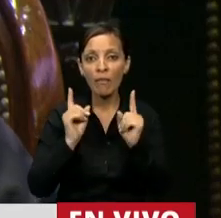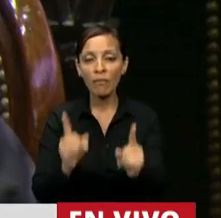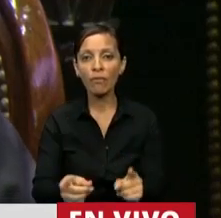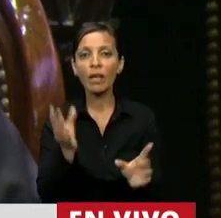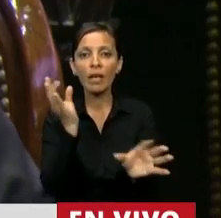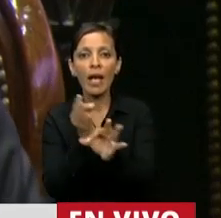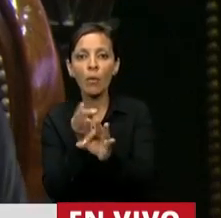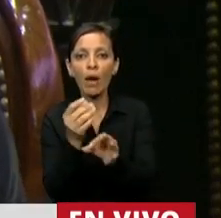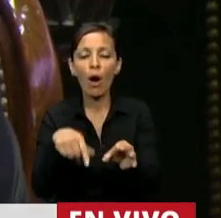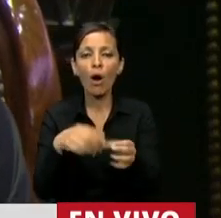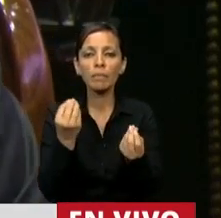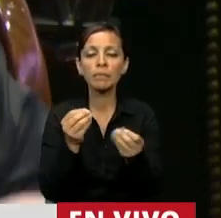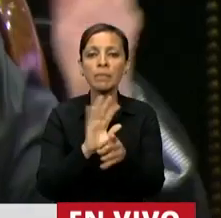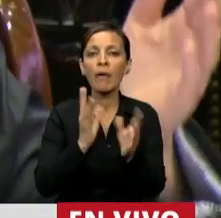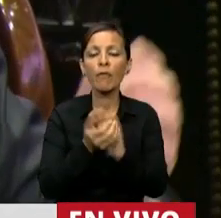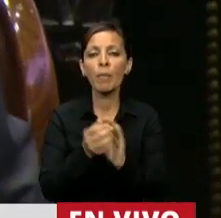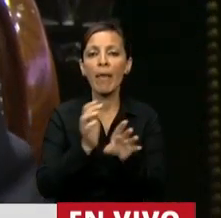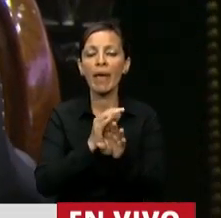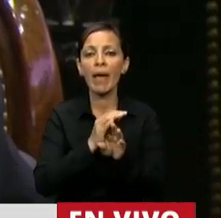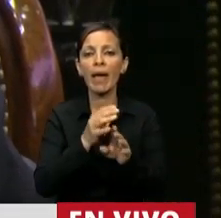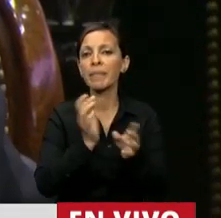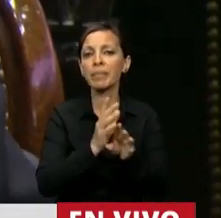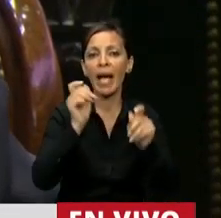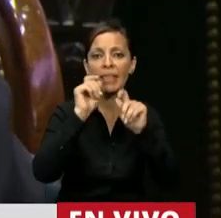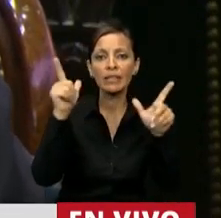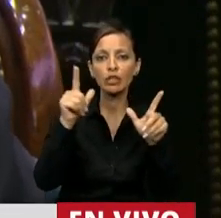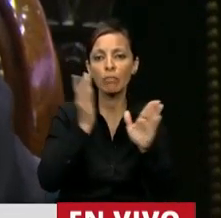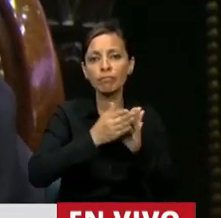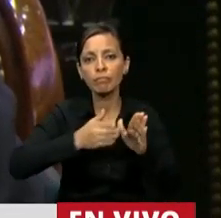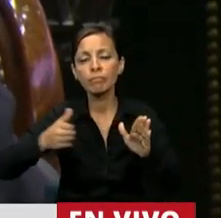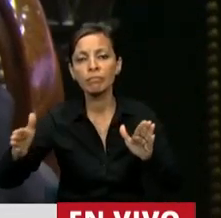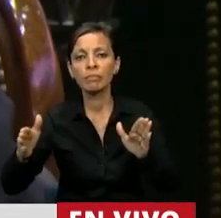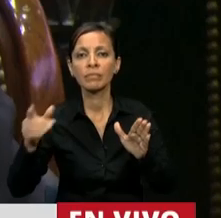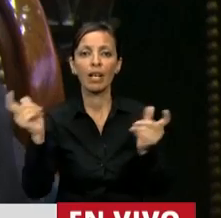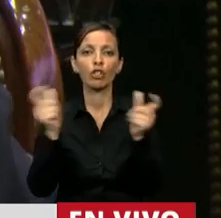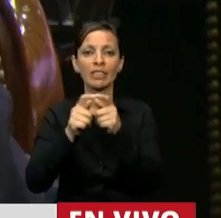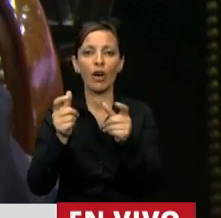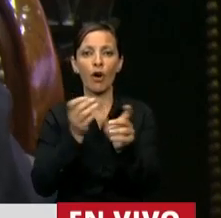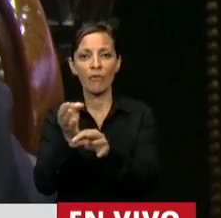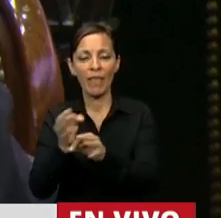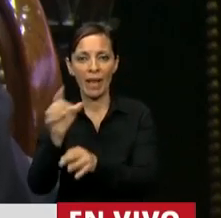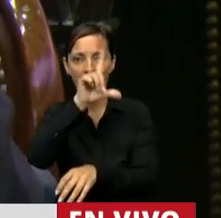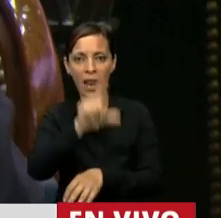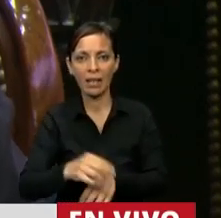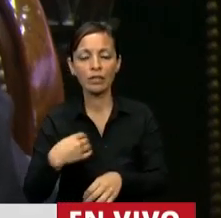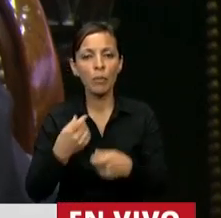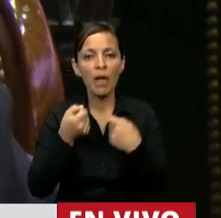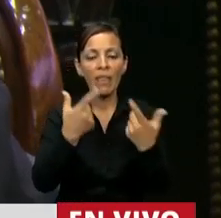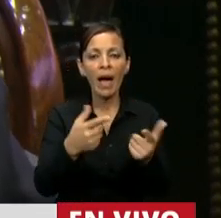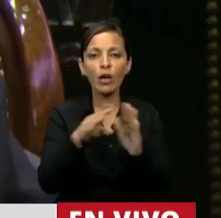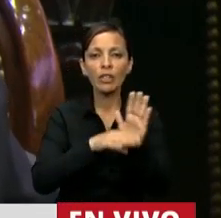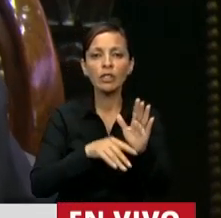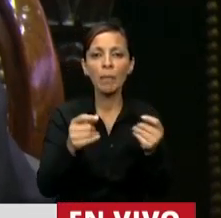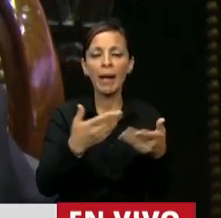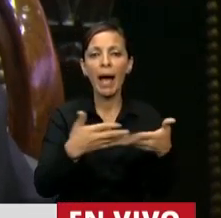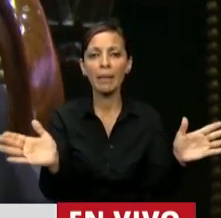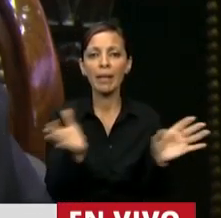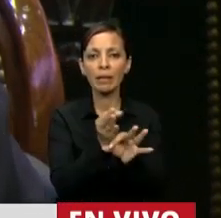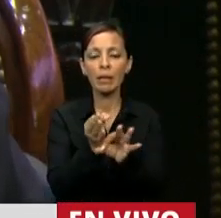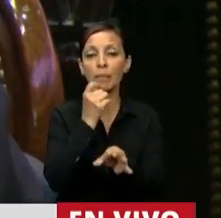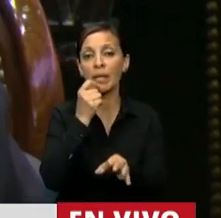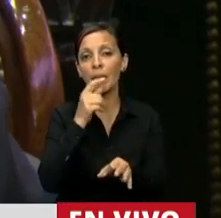en donde hoy el semáforo epidemiológico, aquel que aprobó el Consejo Federal, le daría las condiciones para empezar a reabrir las escuelas? Por ejemplo,